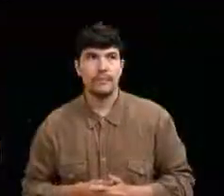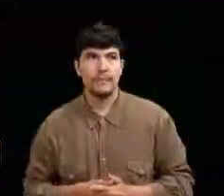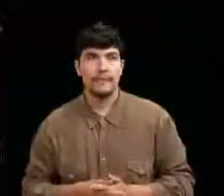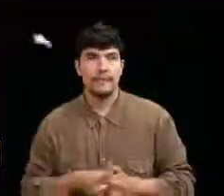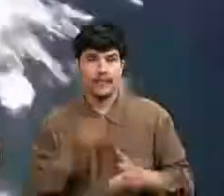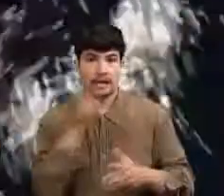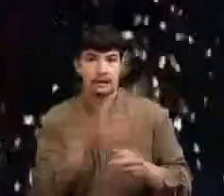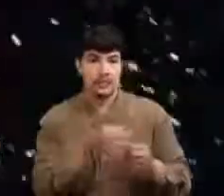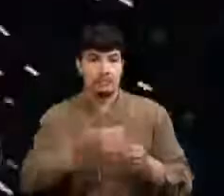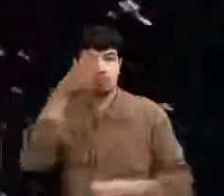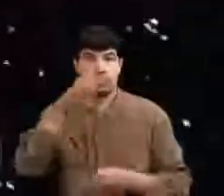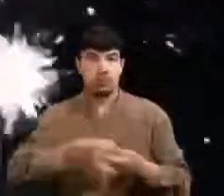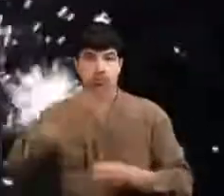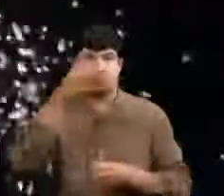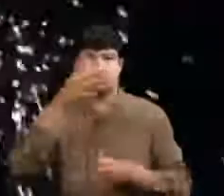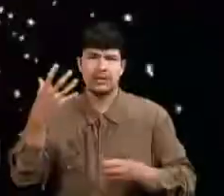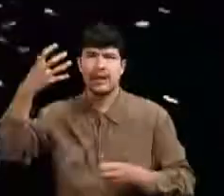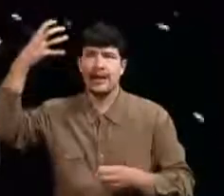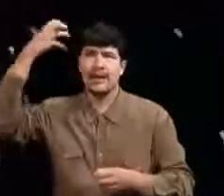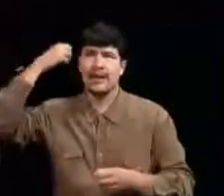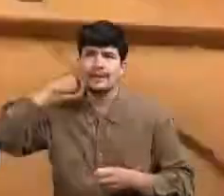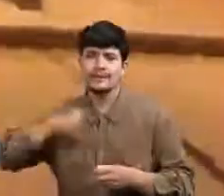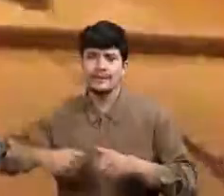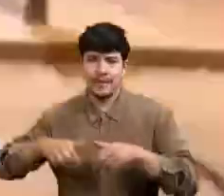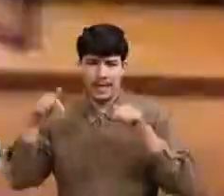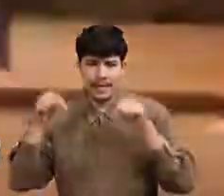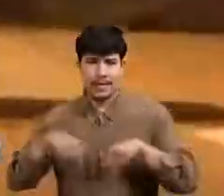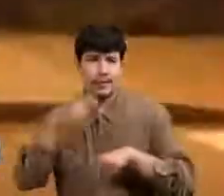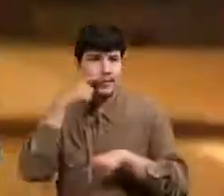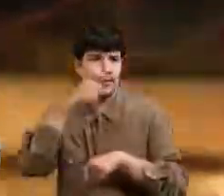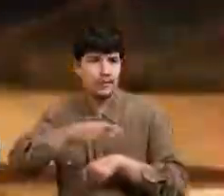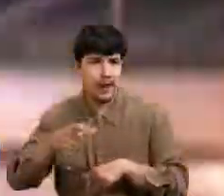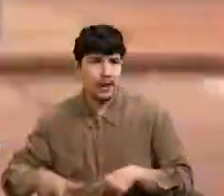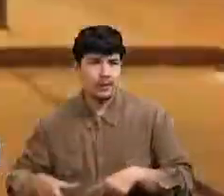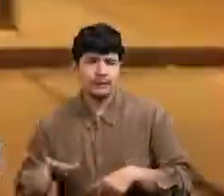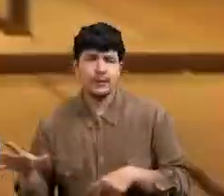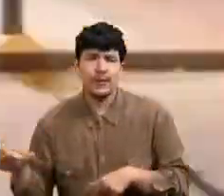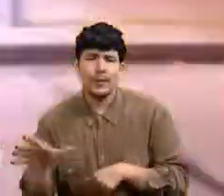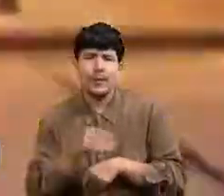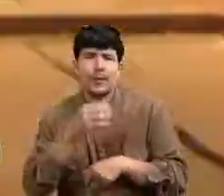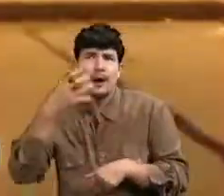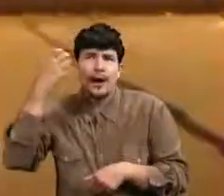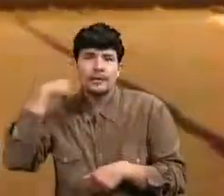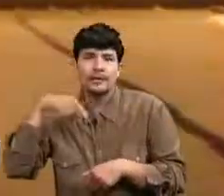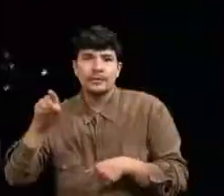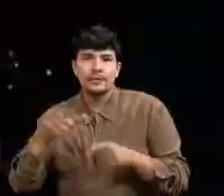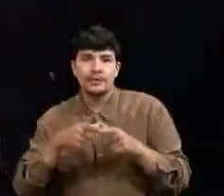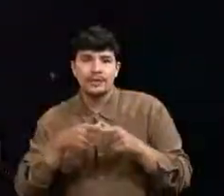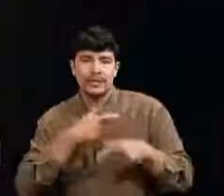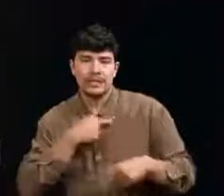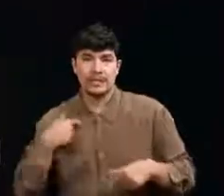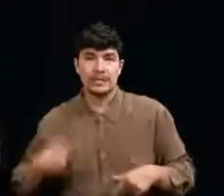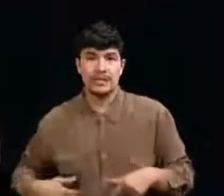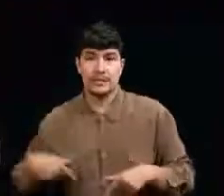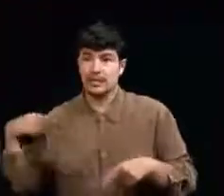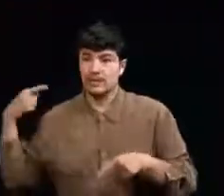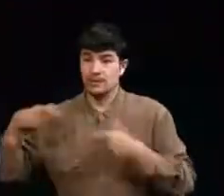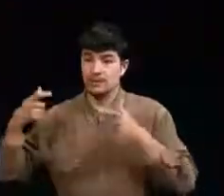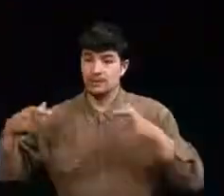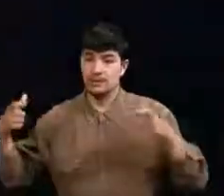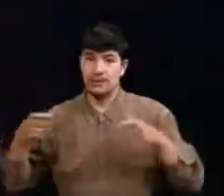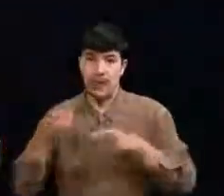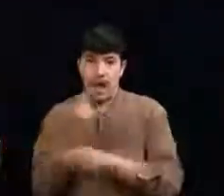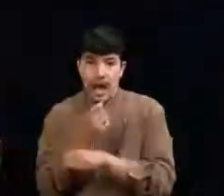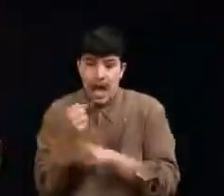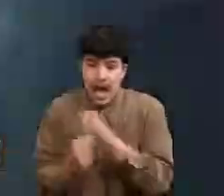La pólvora es una de las tradiciones más antiguas de la humanidad. Tuvo sus inicios en China y a lo largo de los años, su uso se